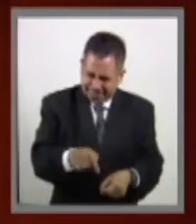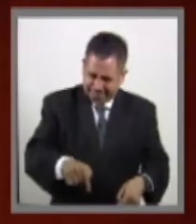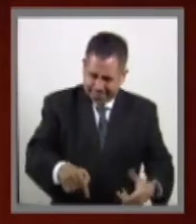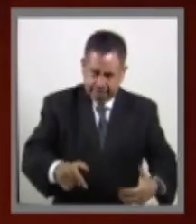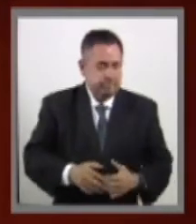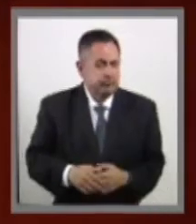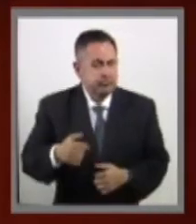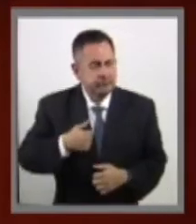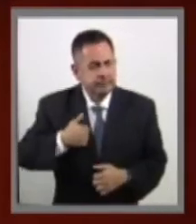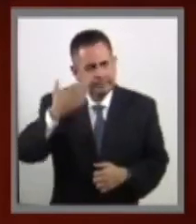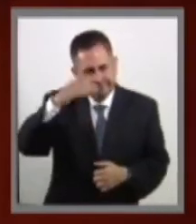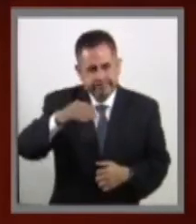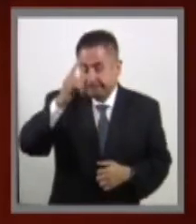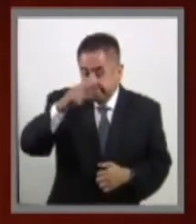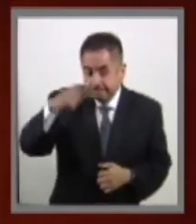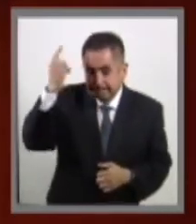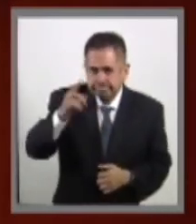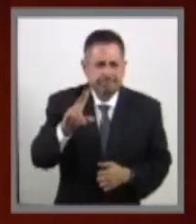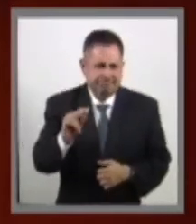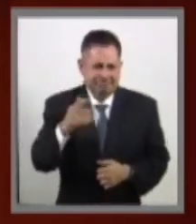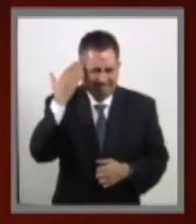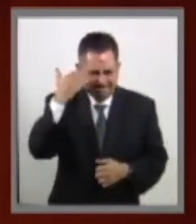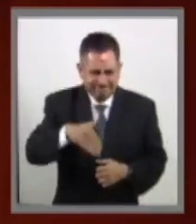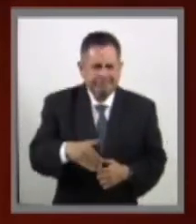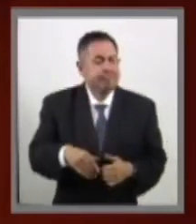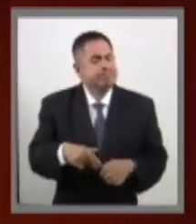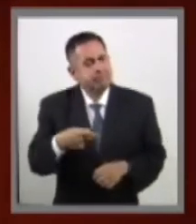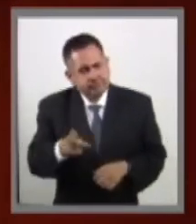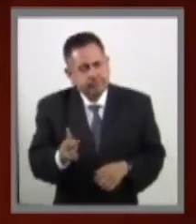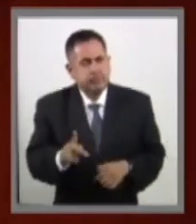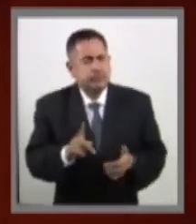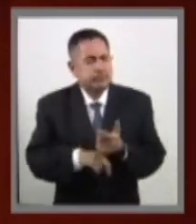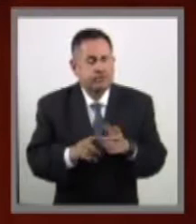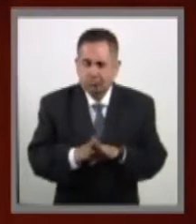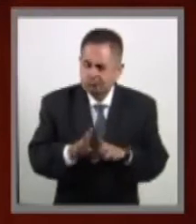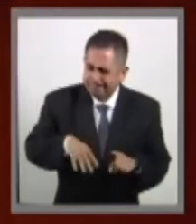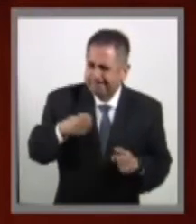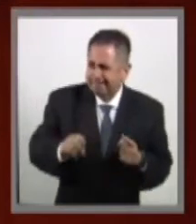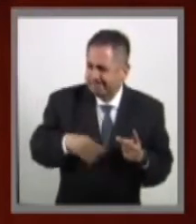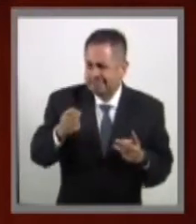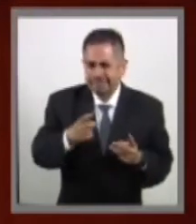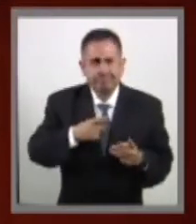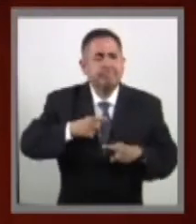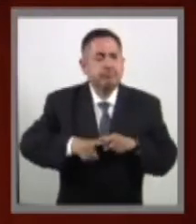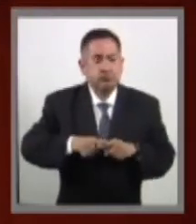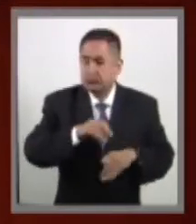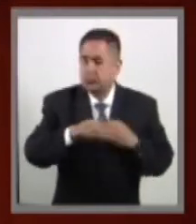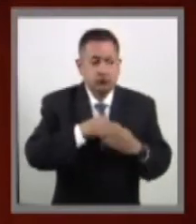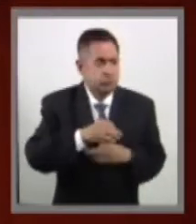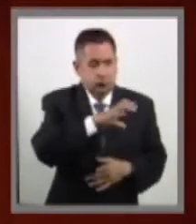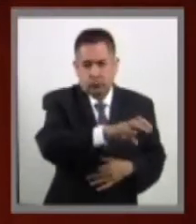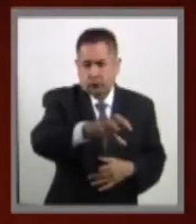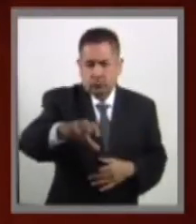Soy consciente de que no es una tarea fácil. Sin embargo, los esfuerzos deben provenir de todos los sectores en